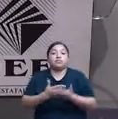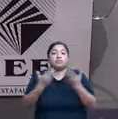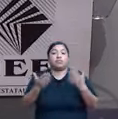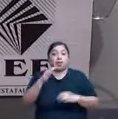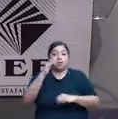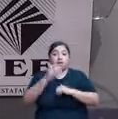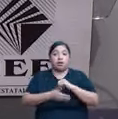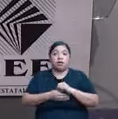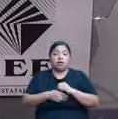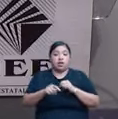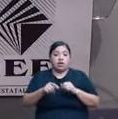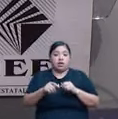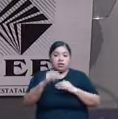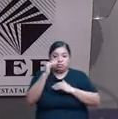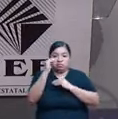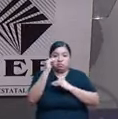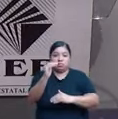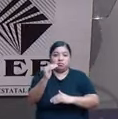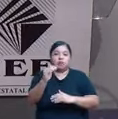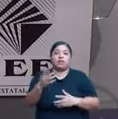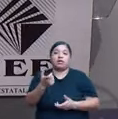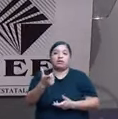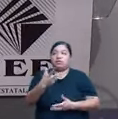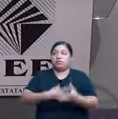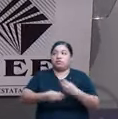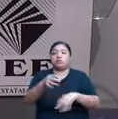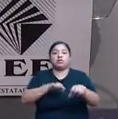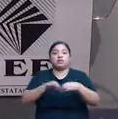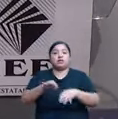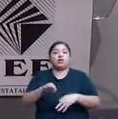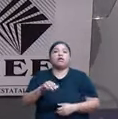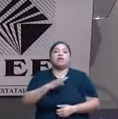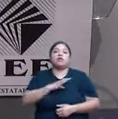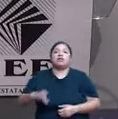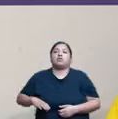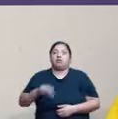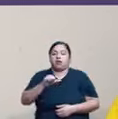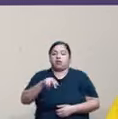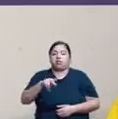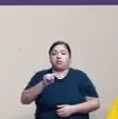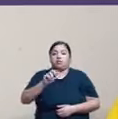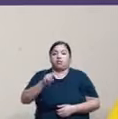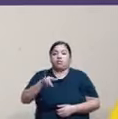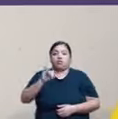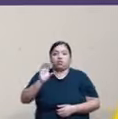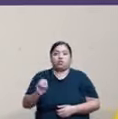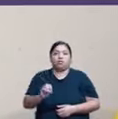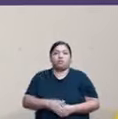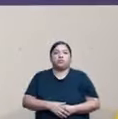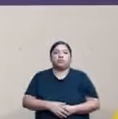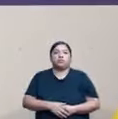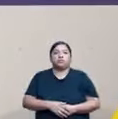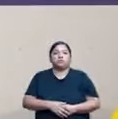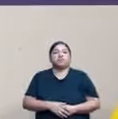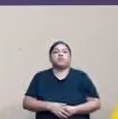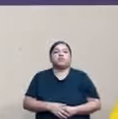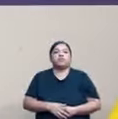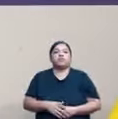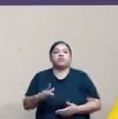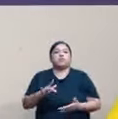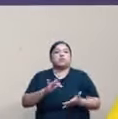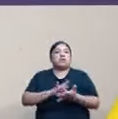economía y empleo, el candidato independiente Antonio de Jesús Olvera Mota. Adelante, candidato. Planteamos generar proyectos que